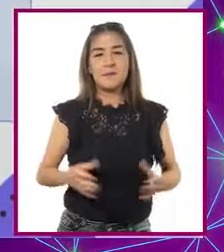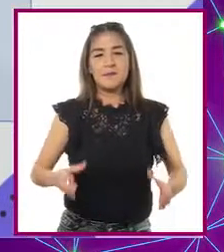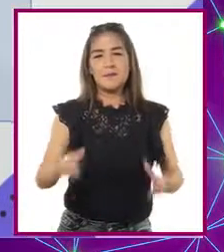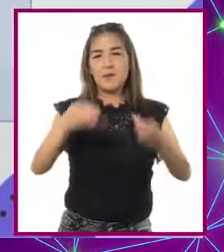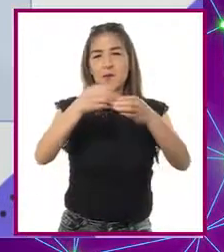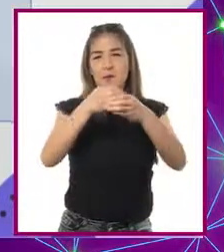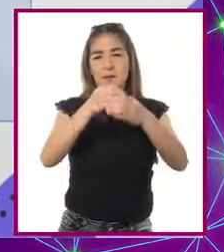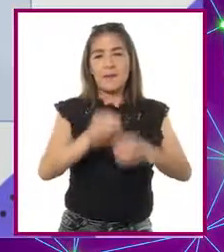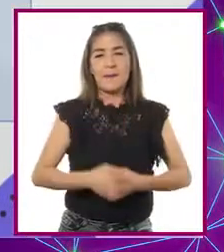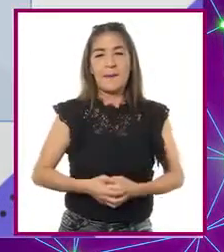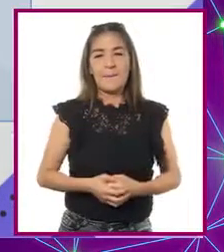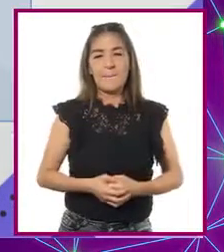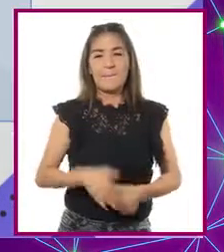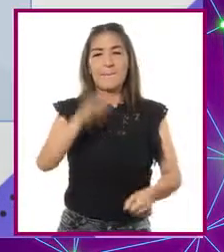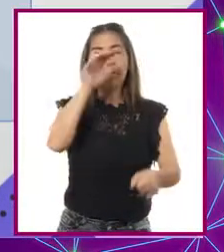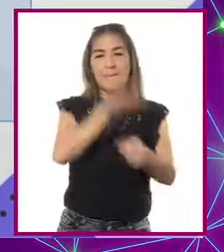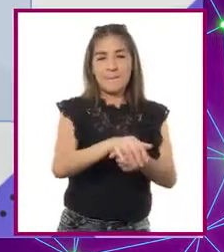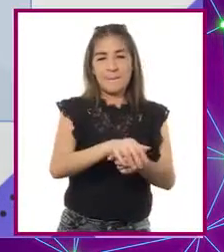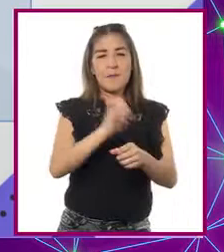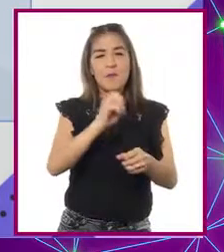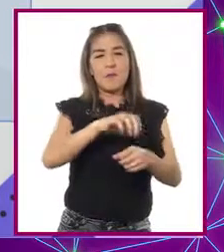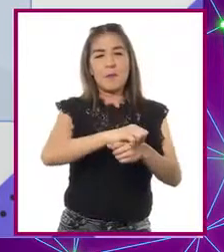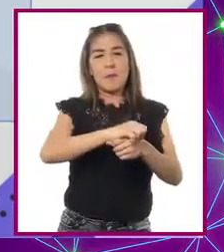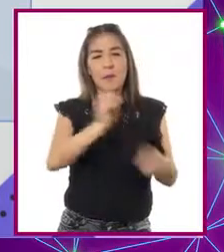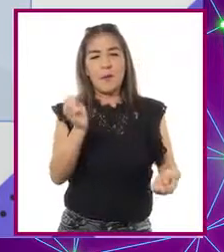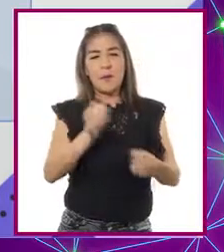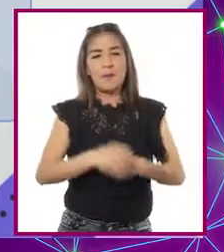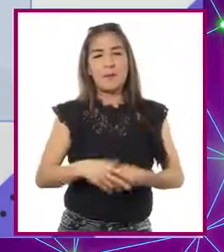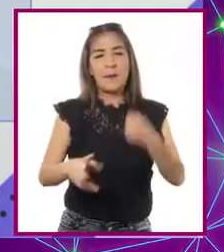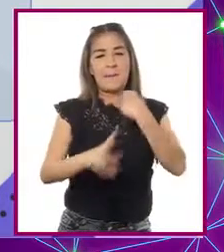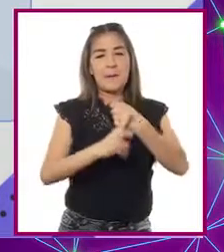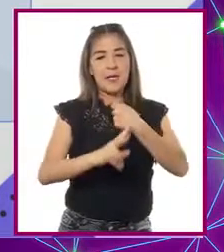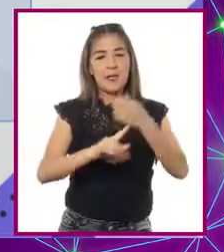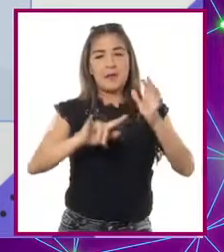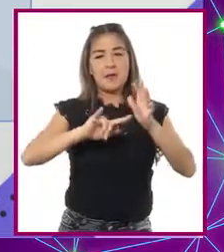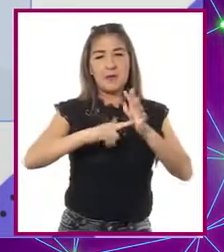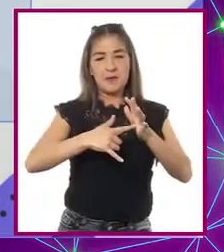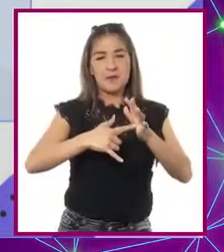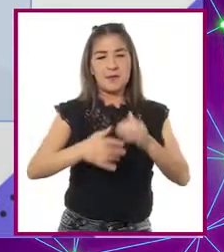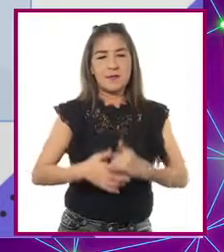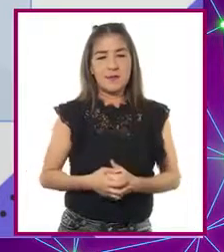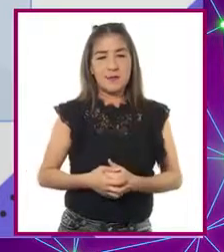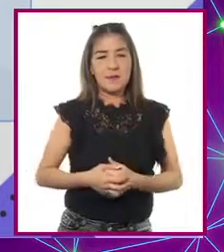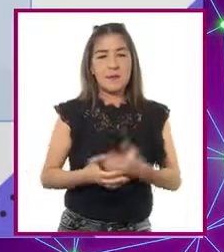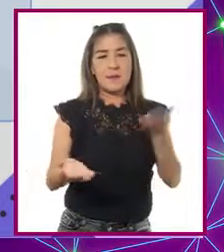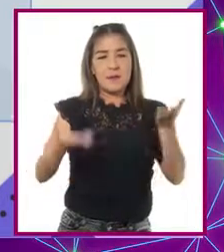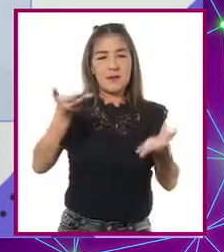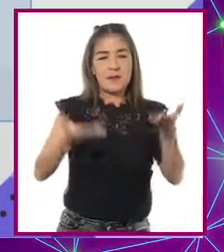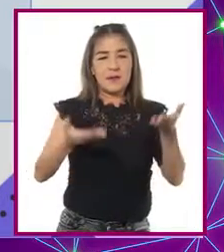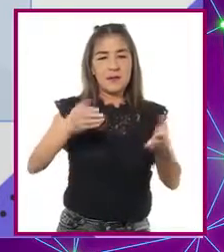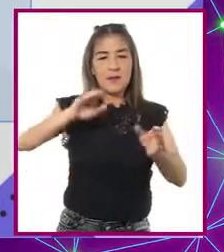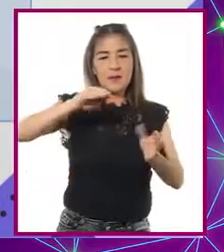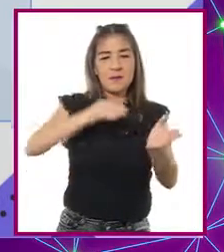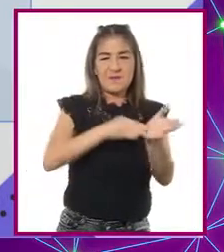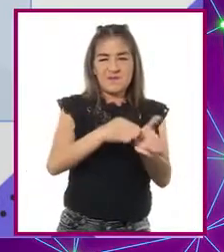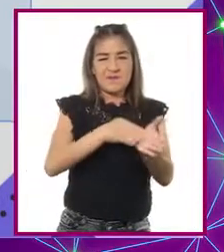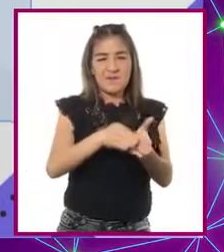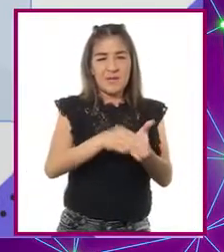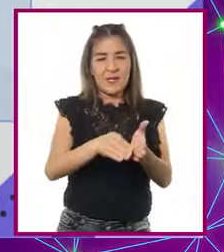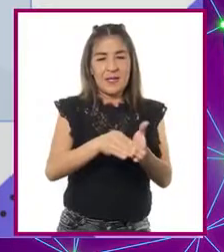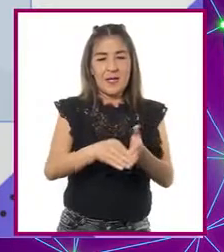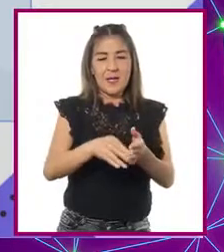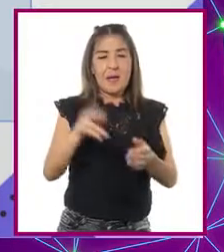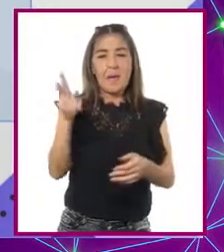botella, tapón o corcho, vidrio de reloj, balanza, espátula, agitador de